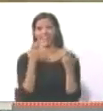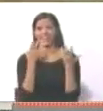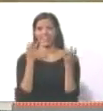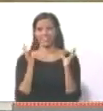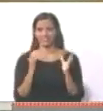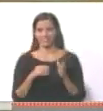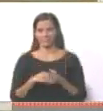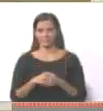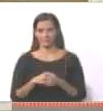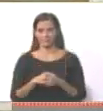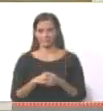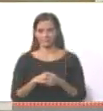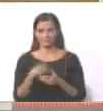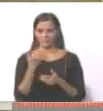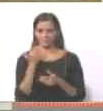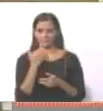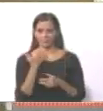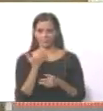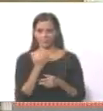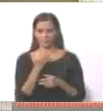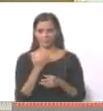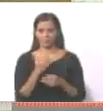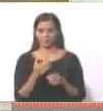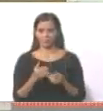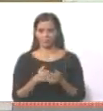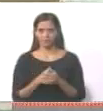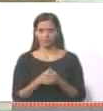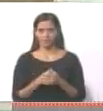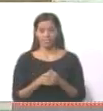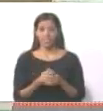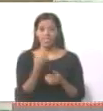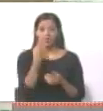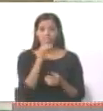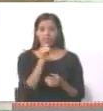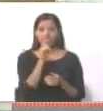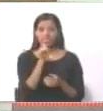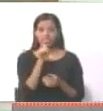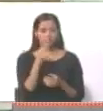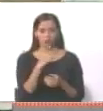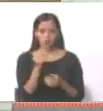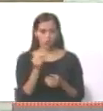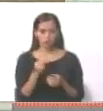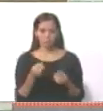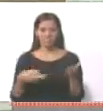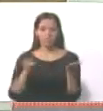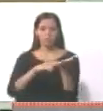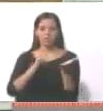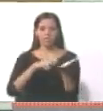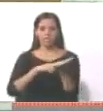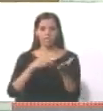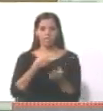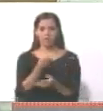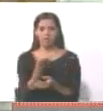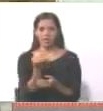O sea, y no sacaron una noticia, sino que sacaron varias veces la